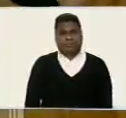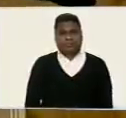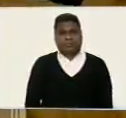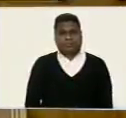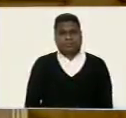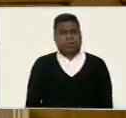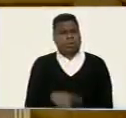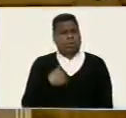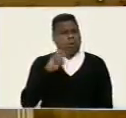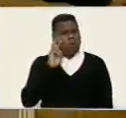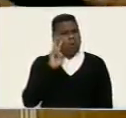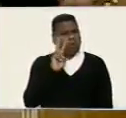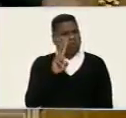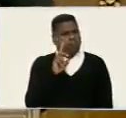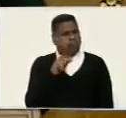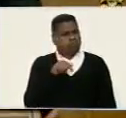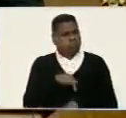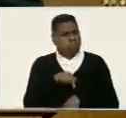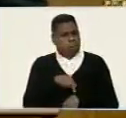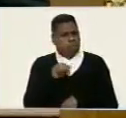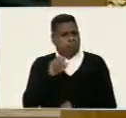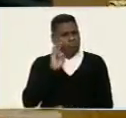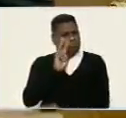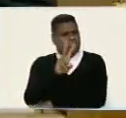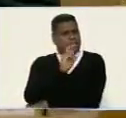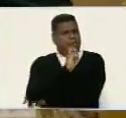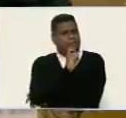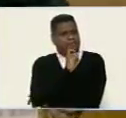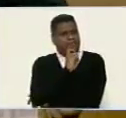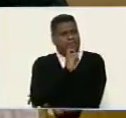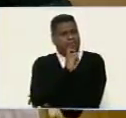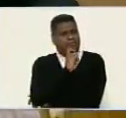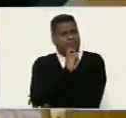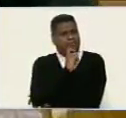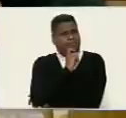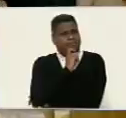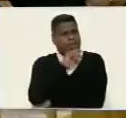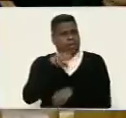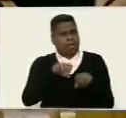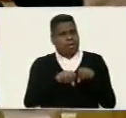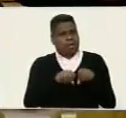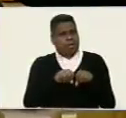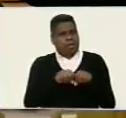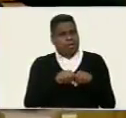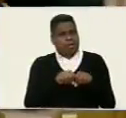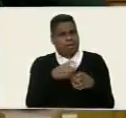Yo hoy veía en Anzuategui, el presidente dijo, dio una orden de